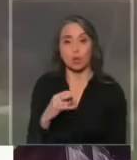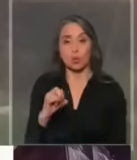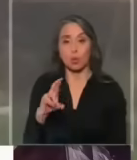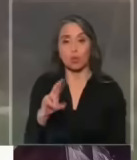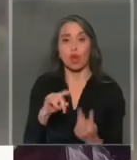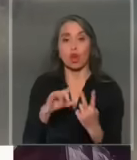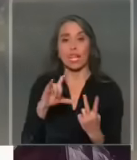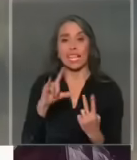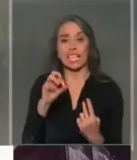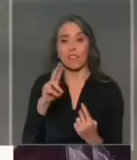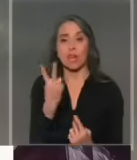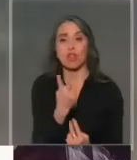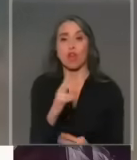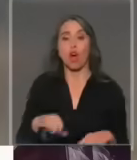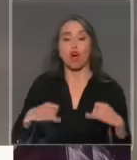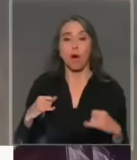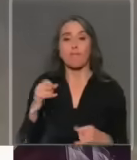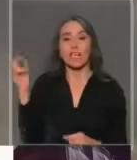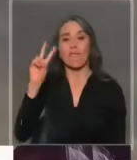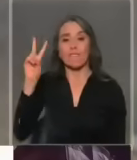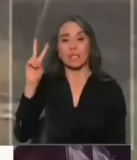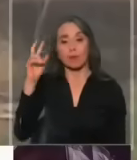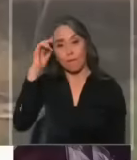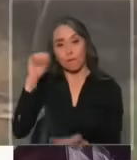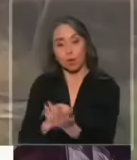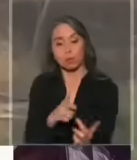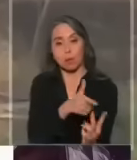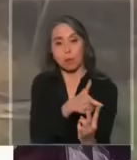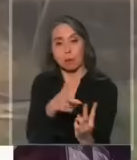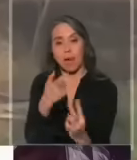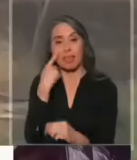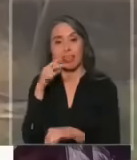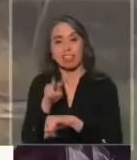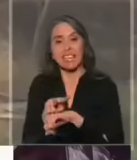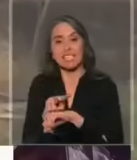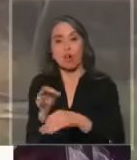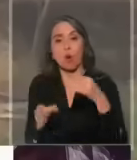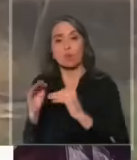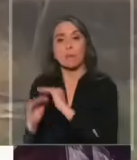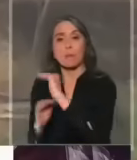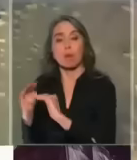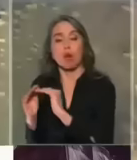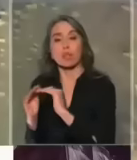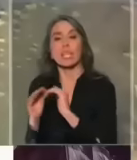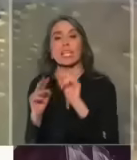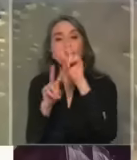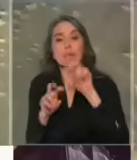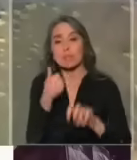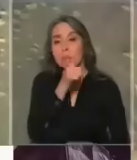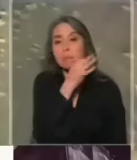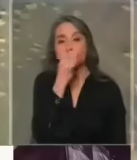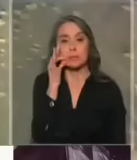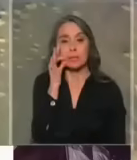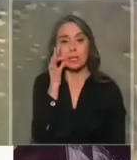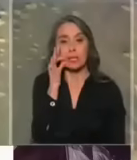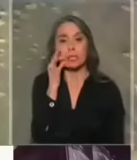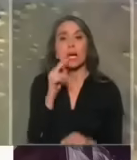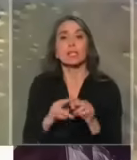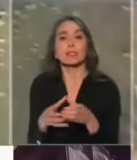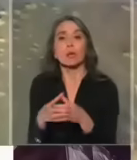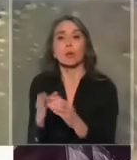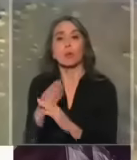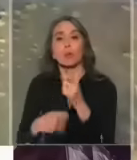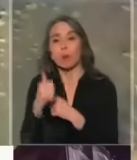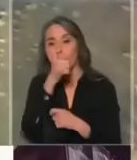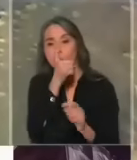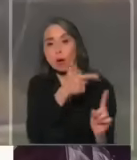Cleaver, los dos jóvenes venezolanos brutalmente asesinados, eran testigos protegidos en una investigación reservada vinculada a la acción del crimen